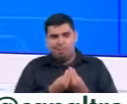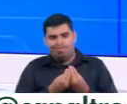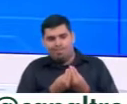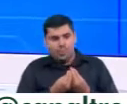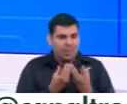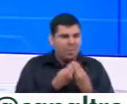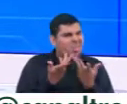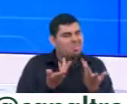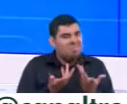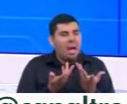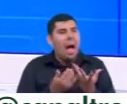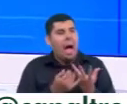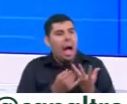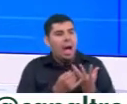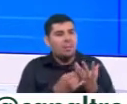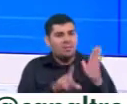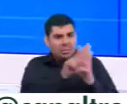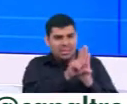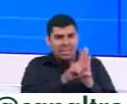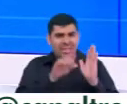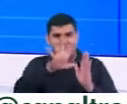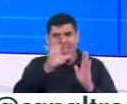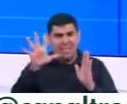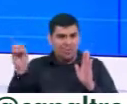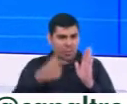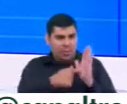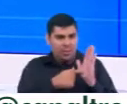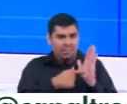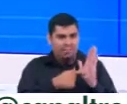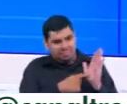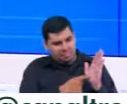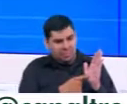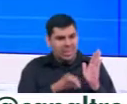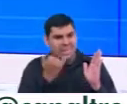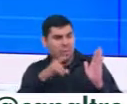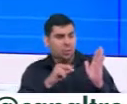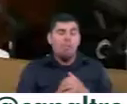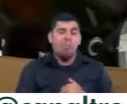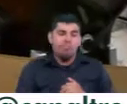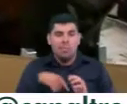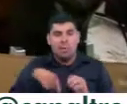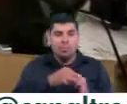alcalde rodolfo hernández declarar en ley 550 o de quiebra al municipio de bucaramanga